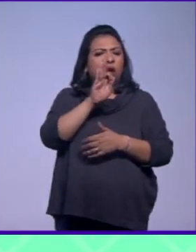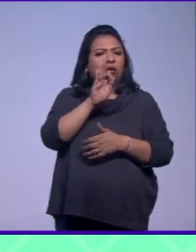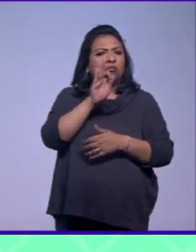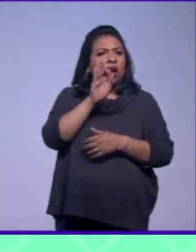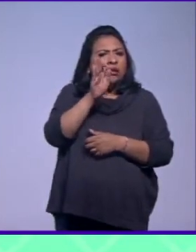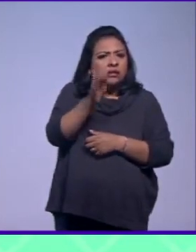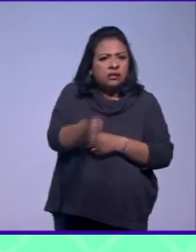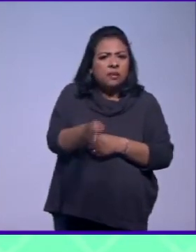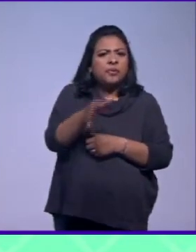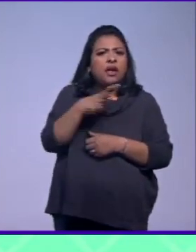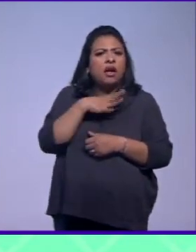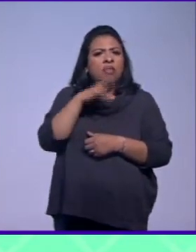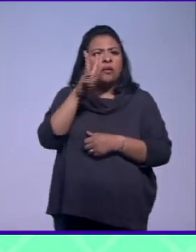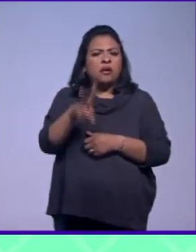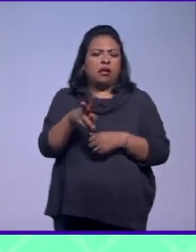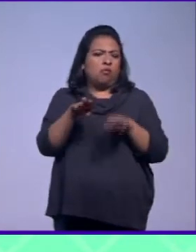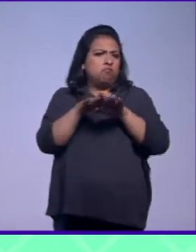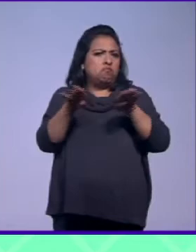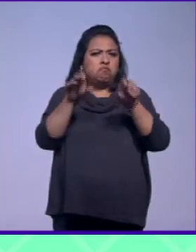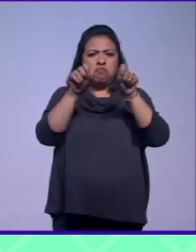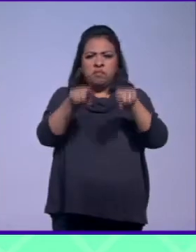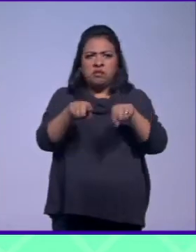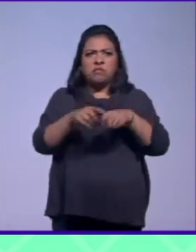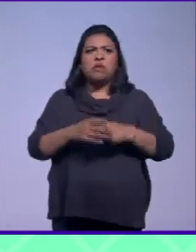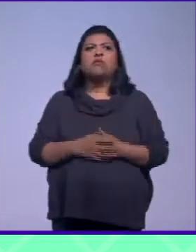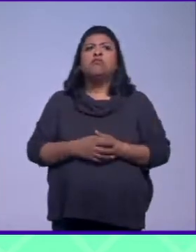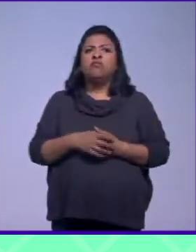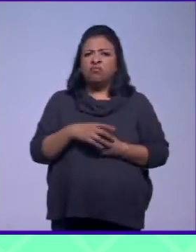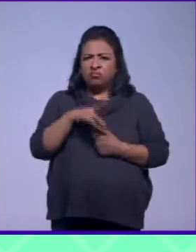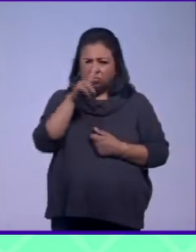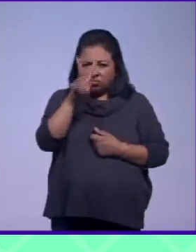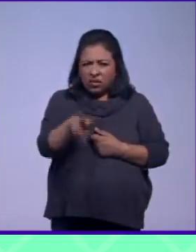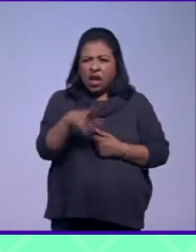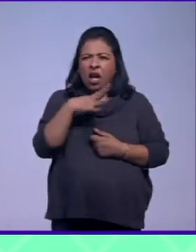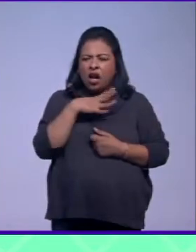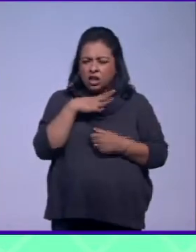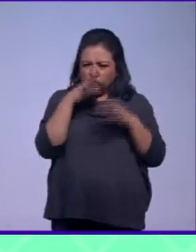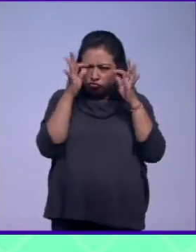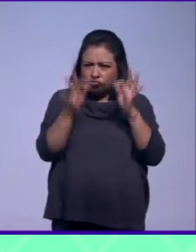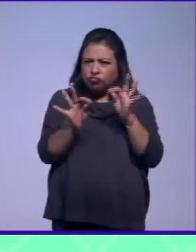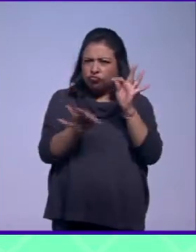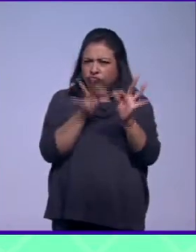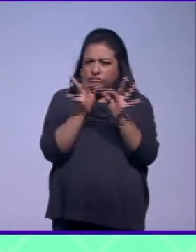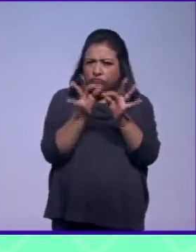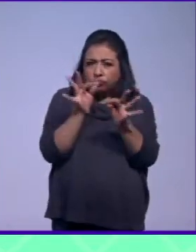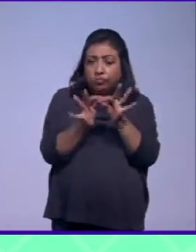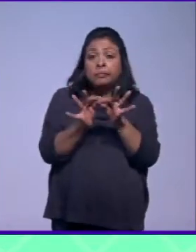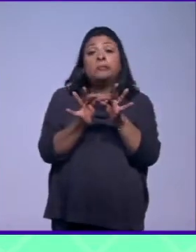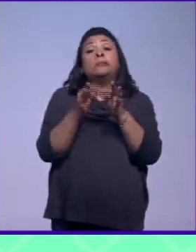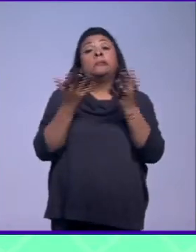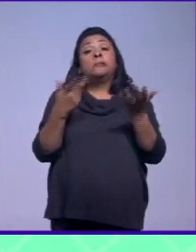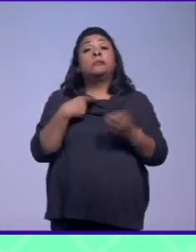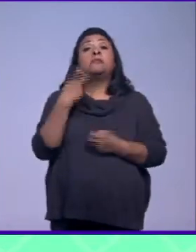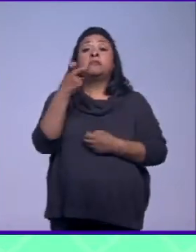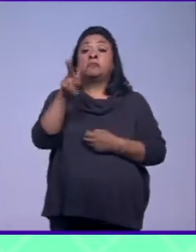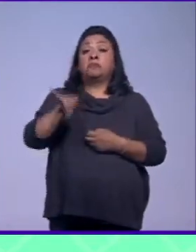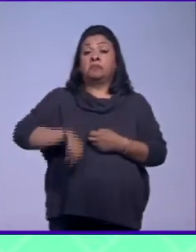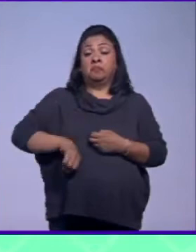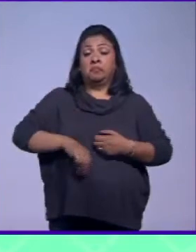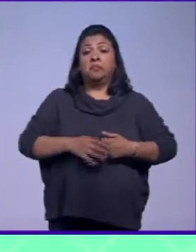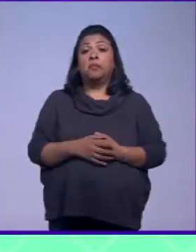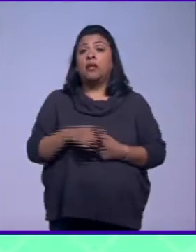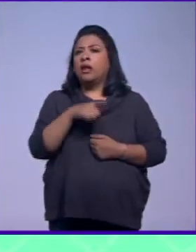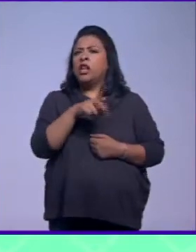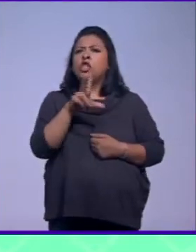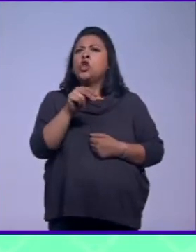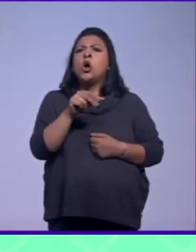ejercer de manera unilateral realizarlos con efectividad y entonces esto también es interesante porque él